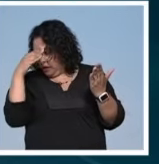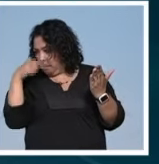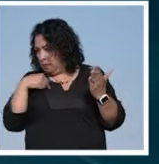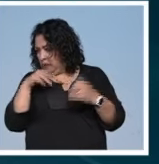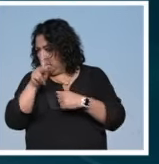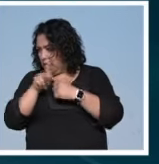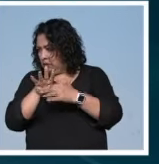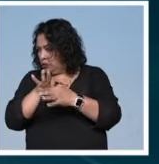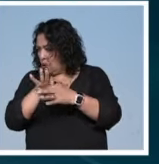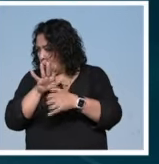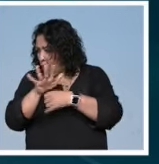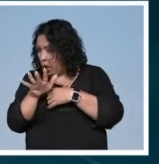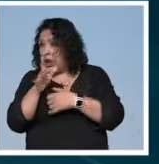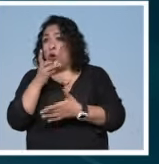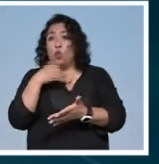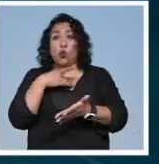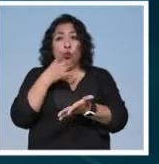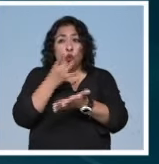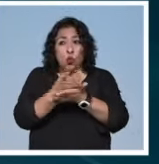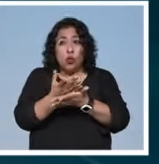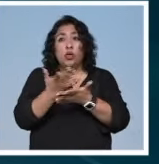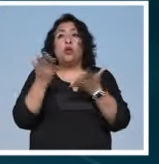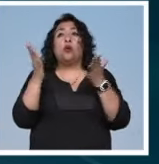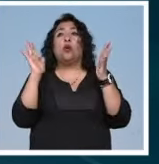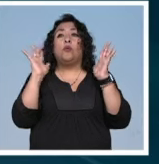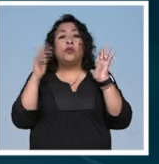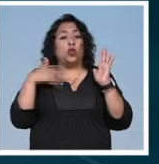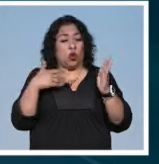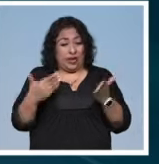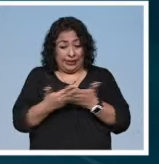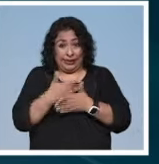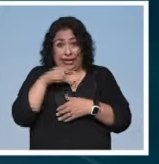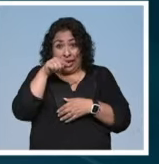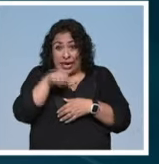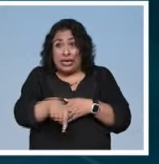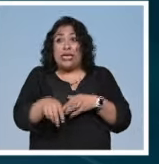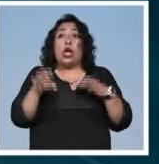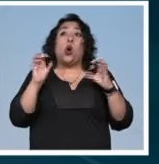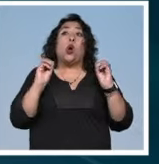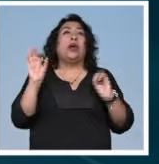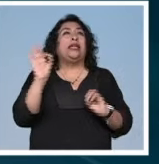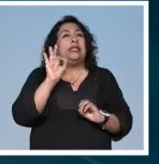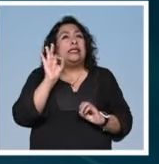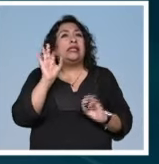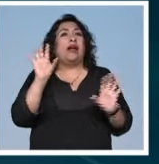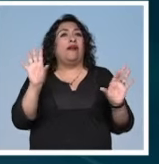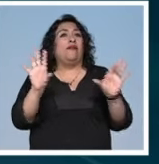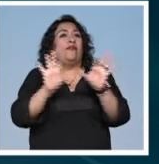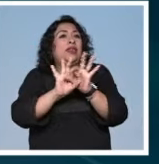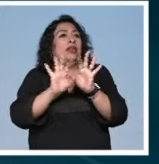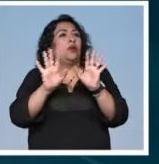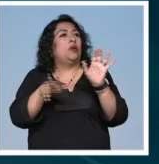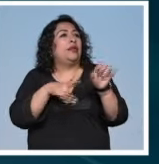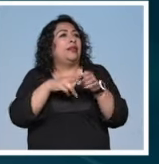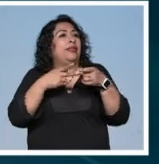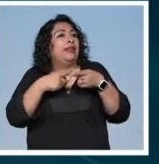país, si solamente el hecho de haber nacido allí o tal vez el vínculo es de otra